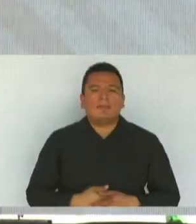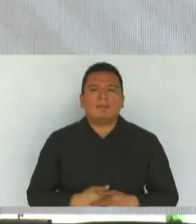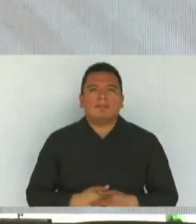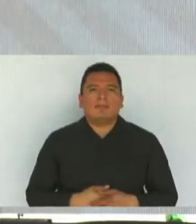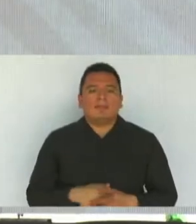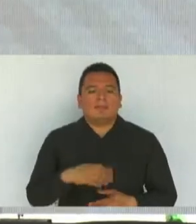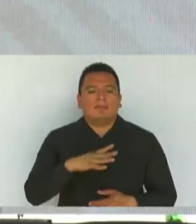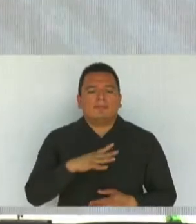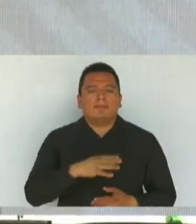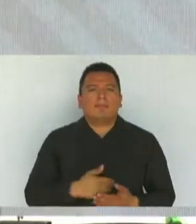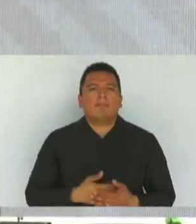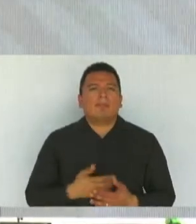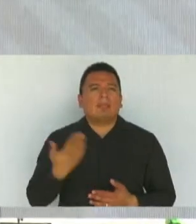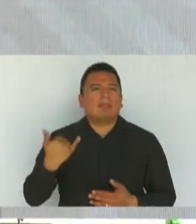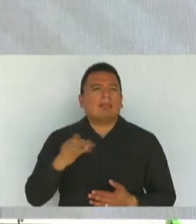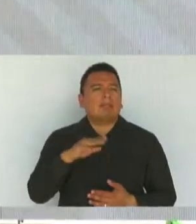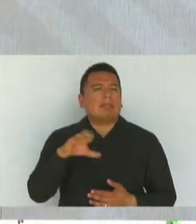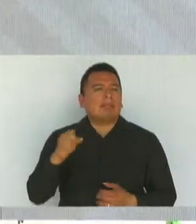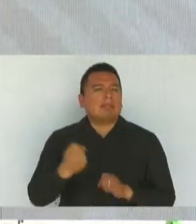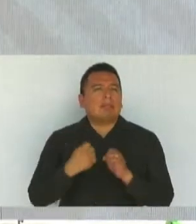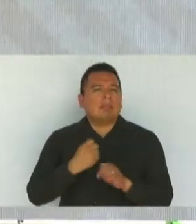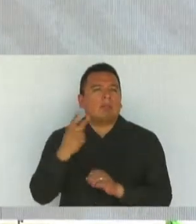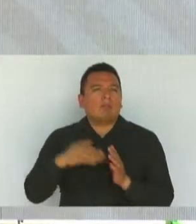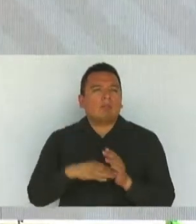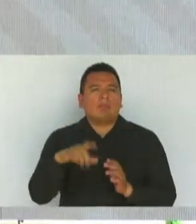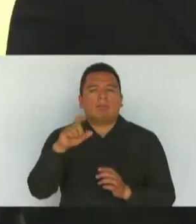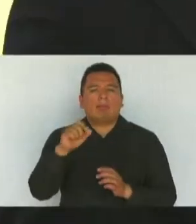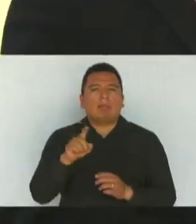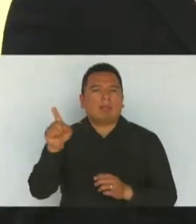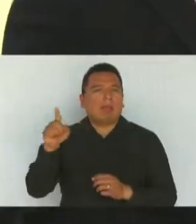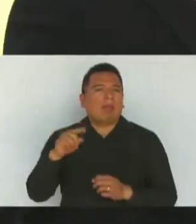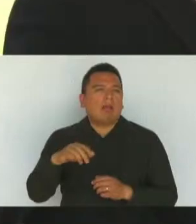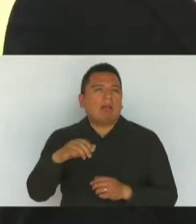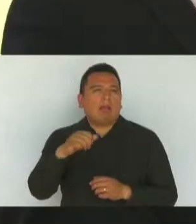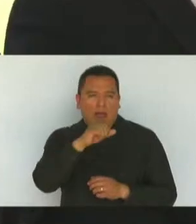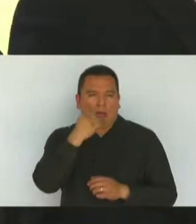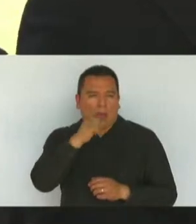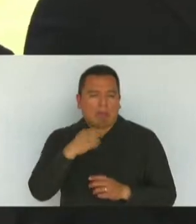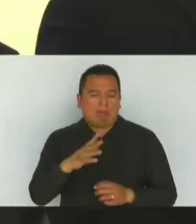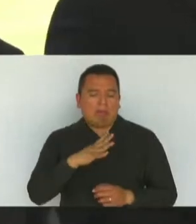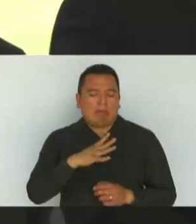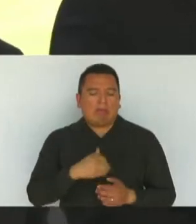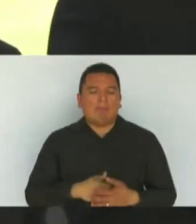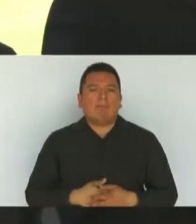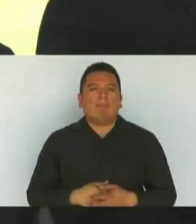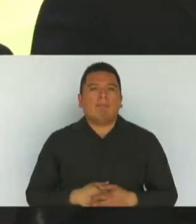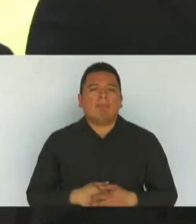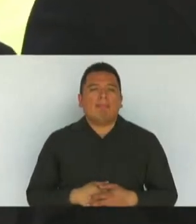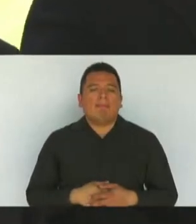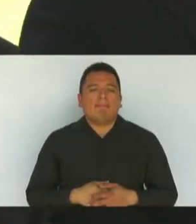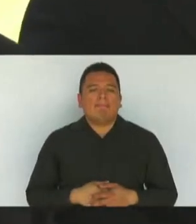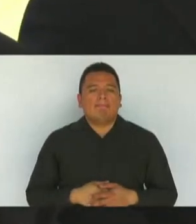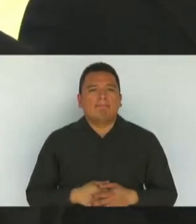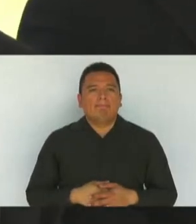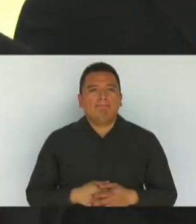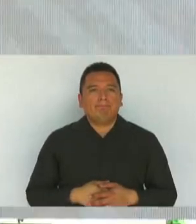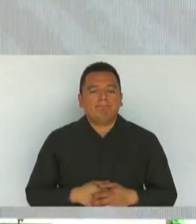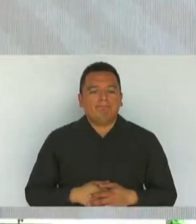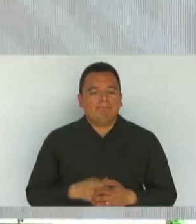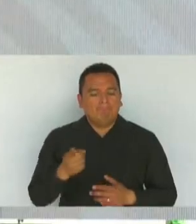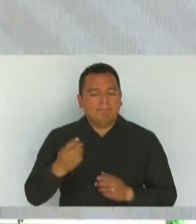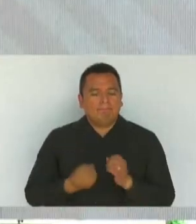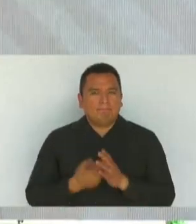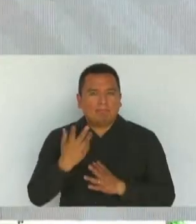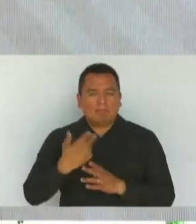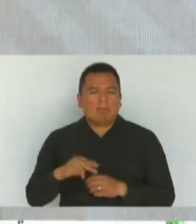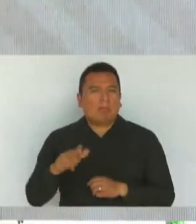General Ordinaria del IMSS del 2020 la hicimos en Ciudad Acuña, en el nuevo hospital. Y era un solo equipo, de verdad. El